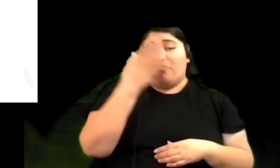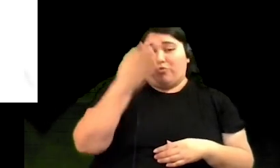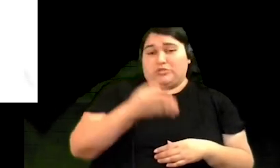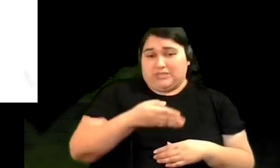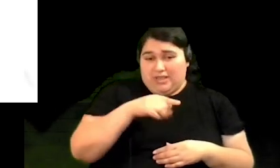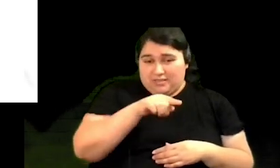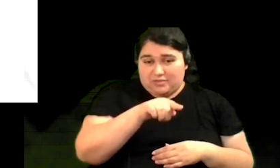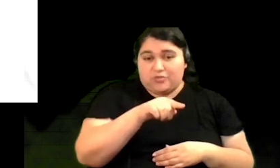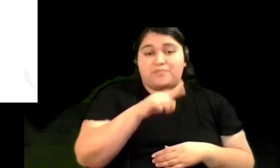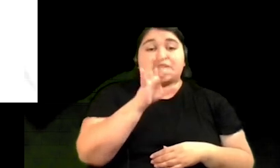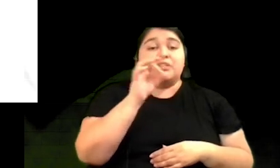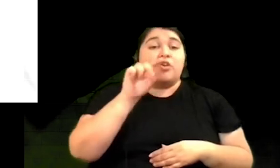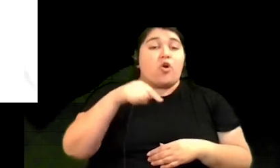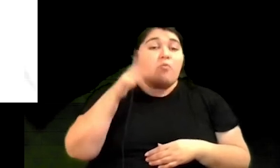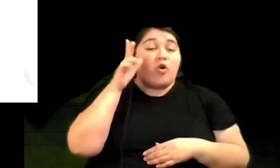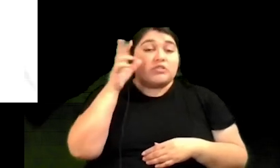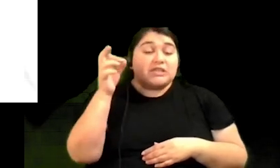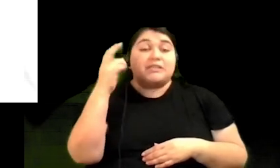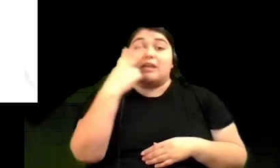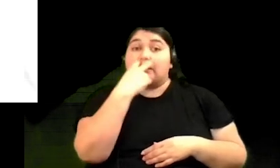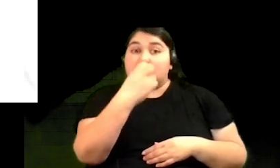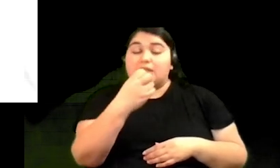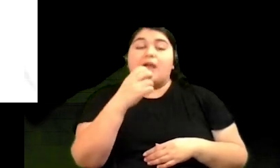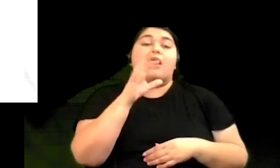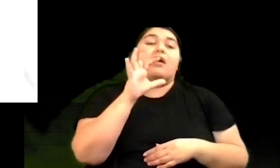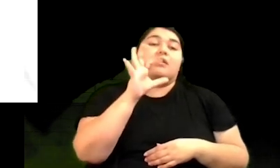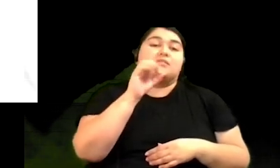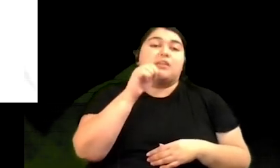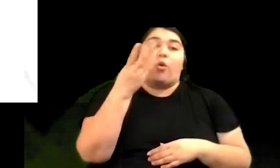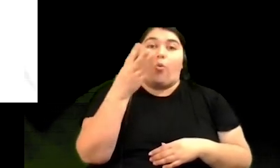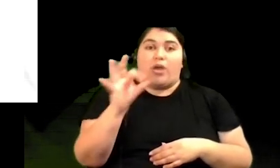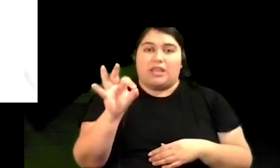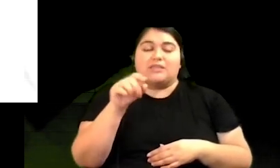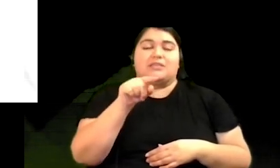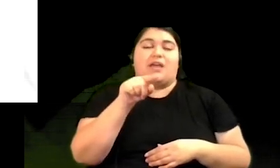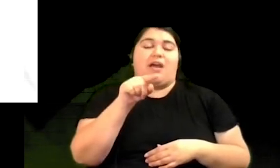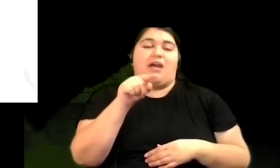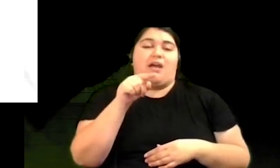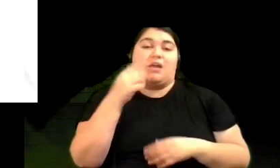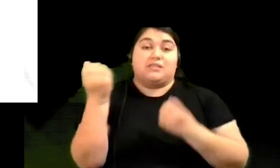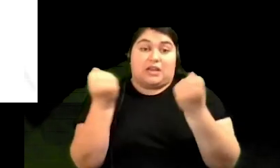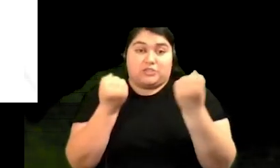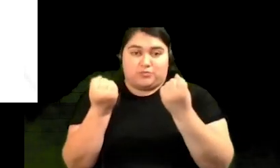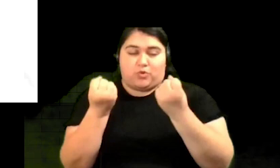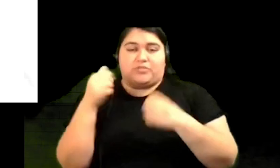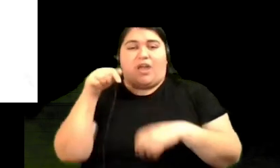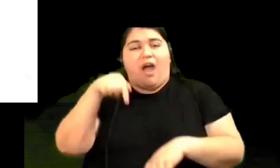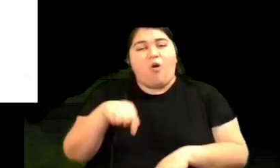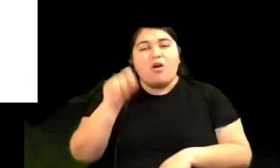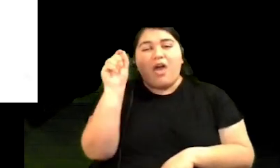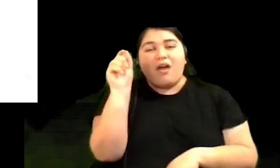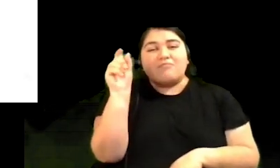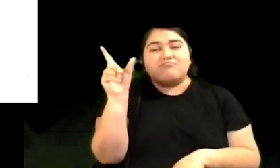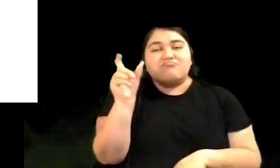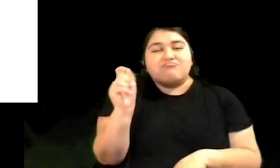del 0,80 en energía y un 0,40 en transporte. ¿Está bien? Entonces acá tienen esta gráfica que es interesante para ver, bueno, qué es lo que está pasando